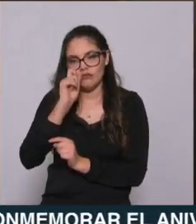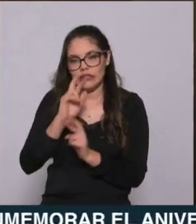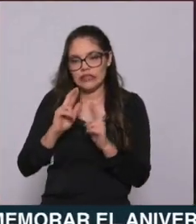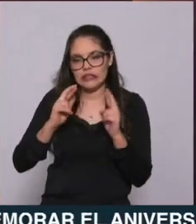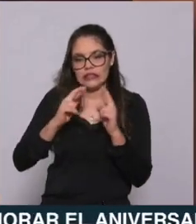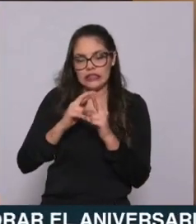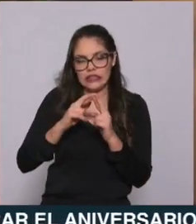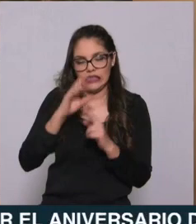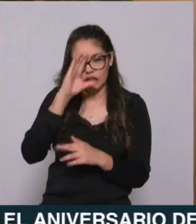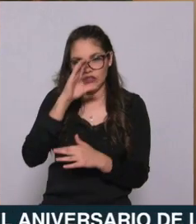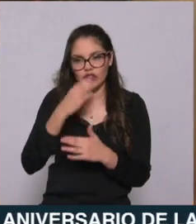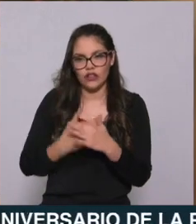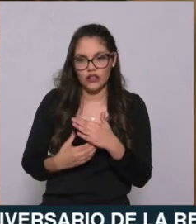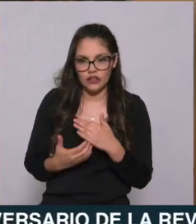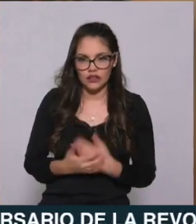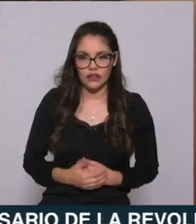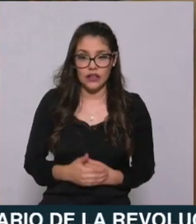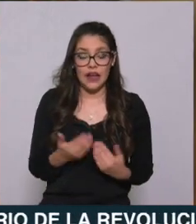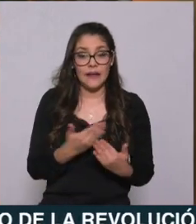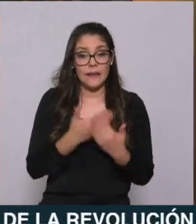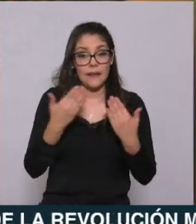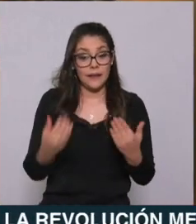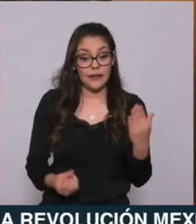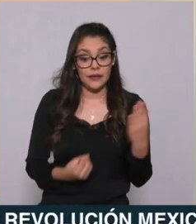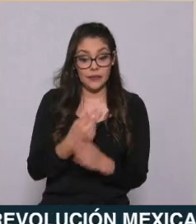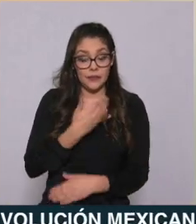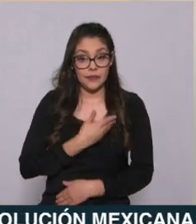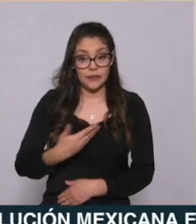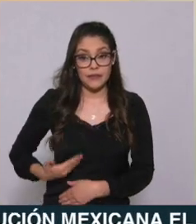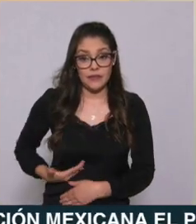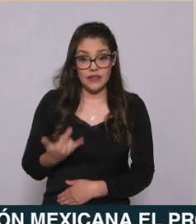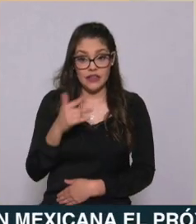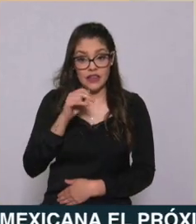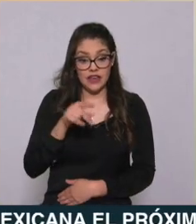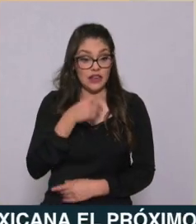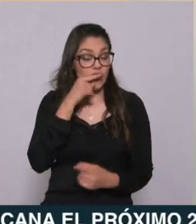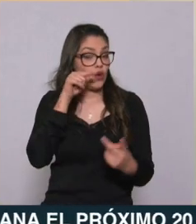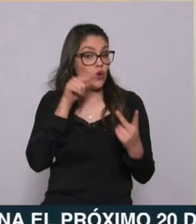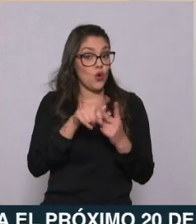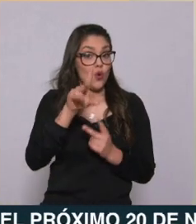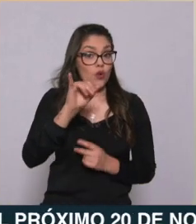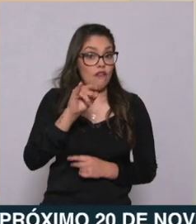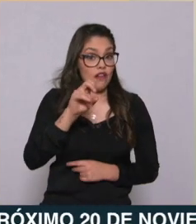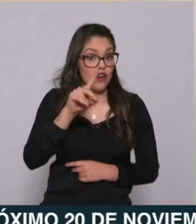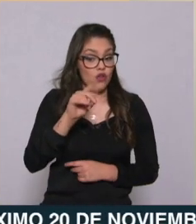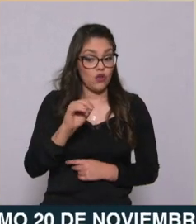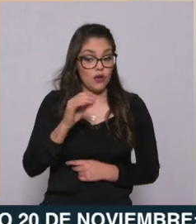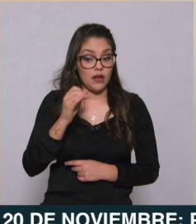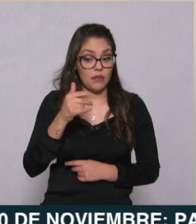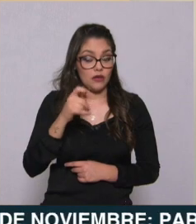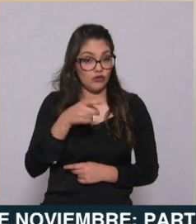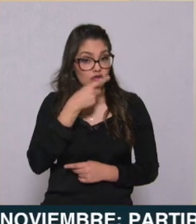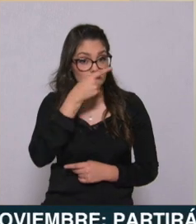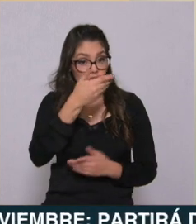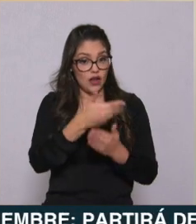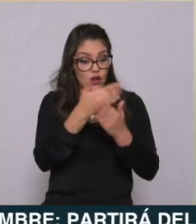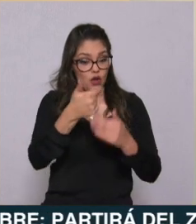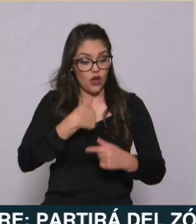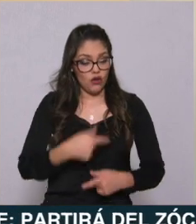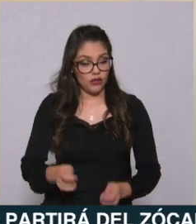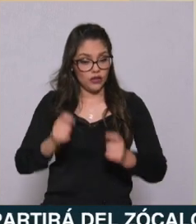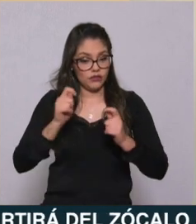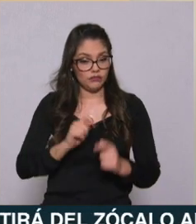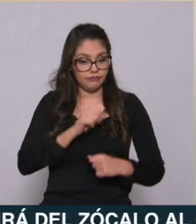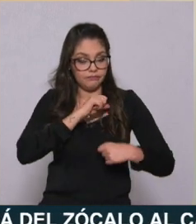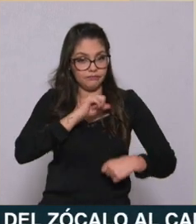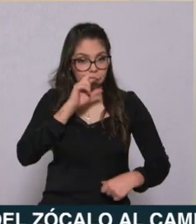hoy la nueva presidenta, Jeanine, acaba de hacer un guiño a Luis Fernando Camacho al tomar y asumir la presidencia